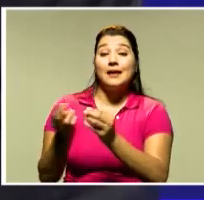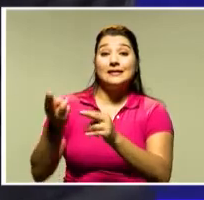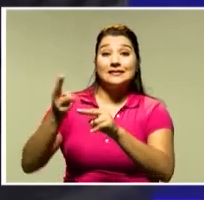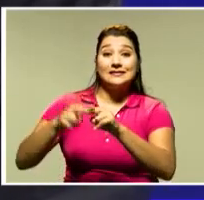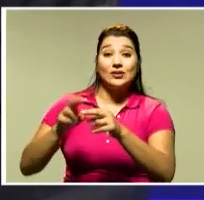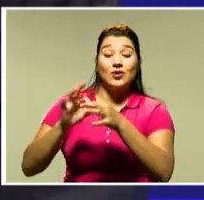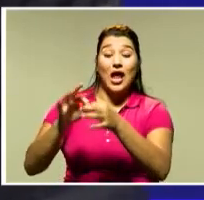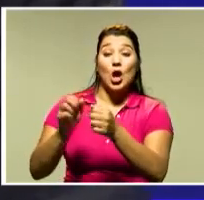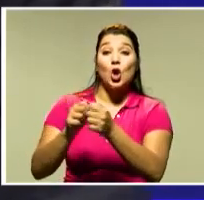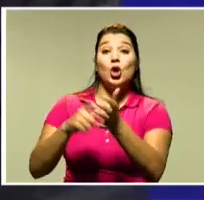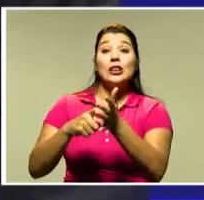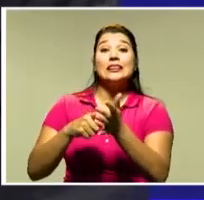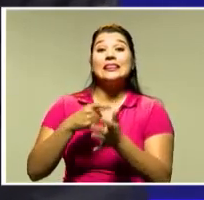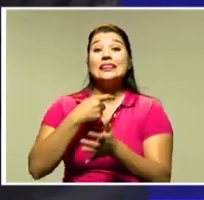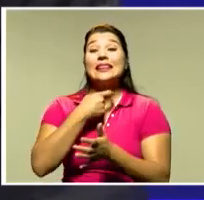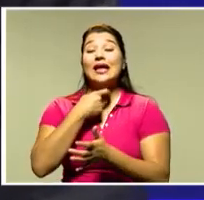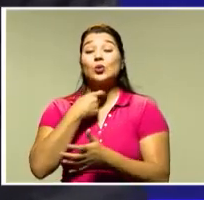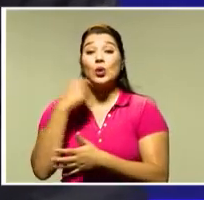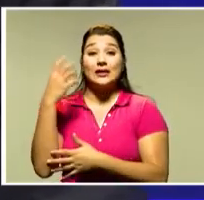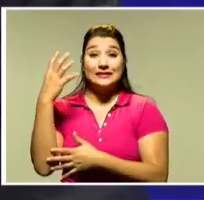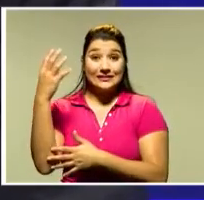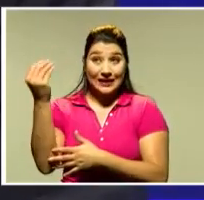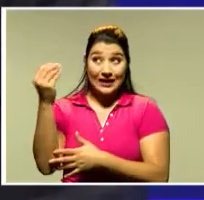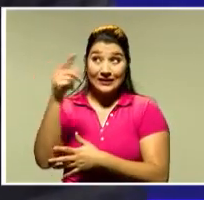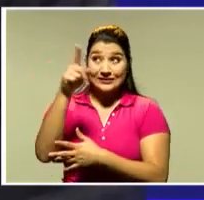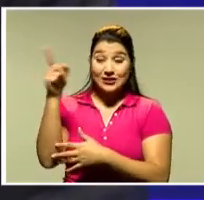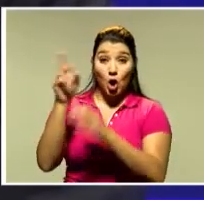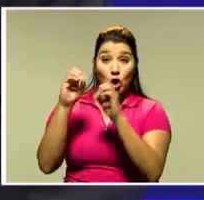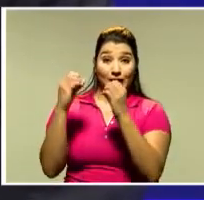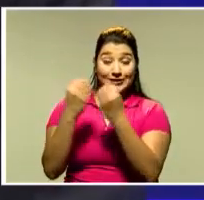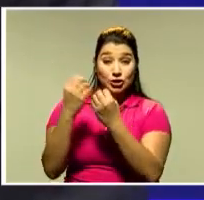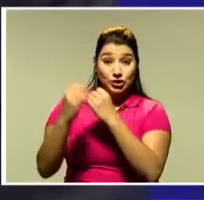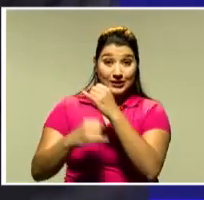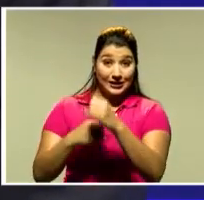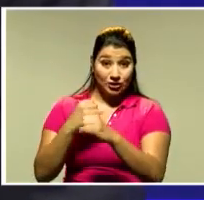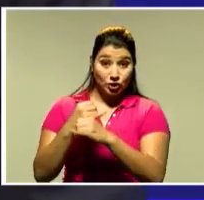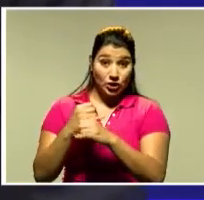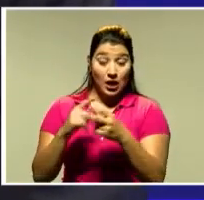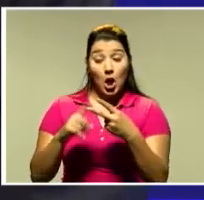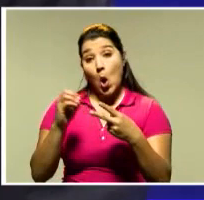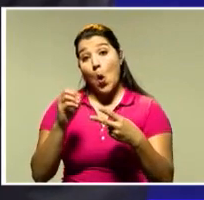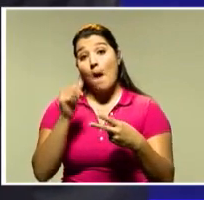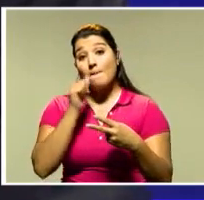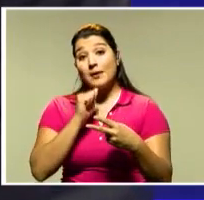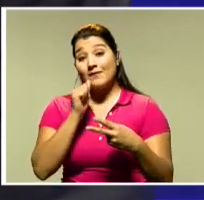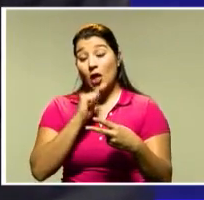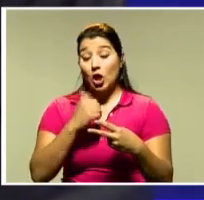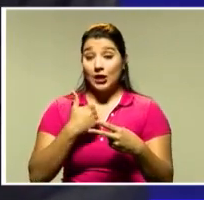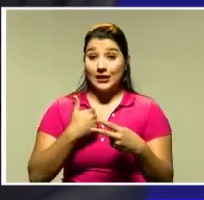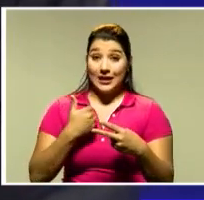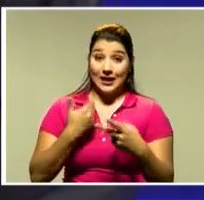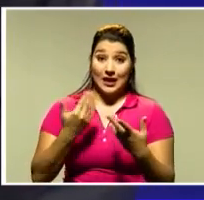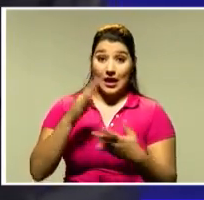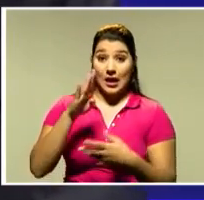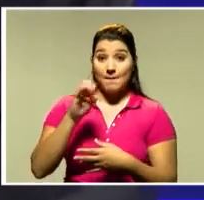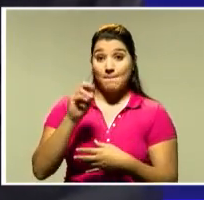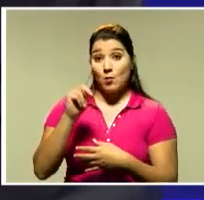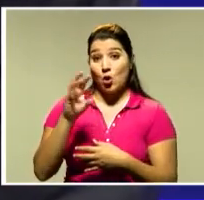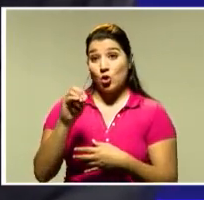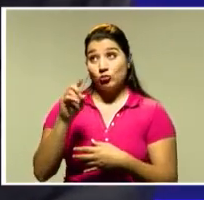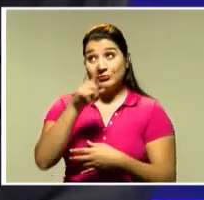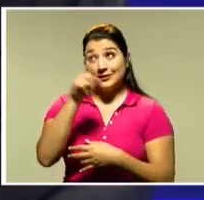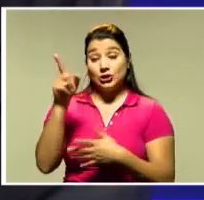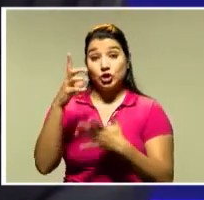deuda a los organismos internacionales o a los privados que tienen bonos de Costa Rica y que cobran